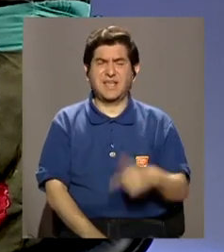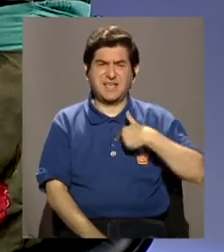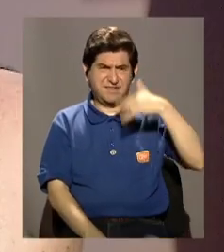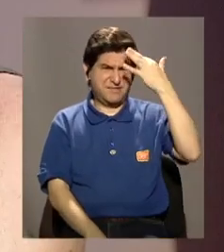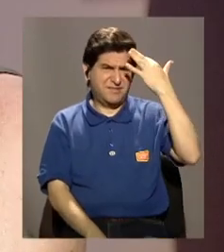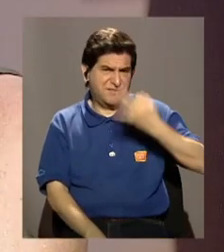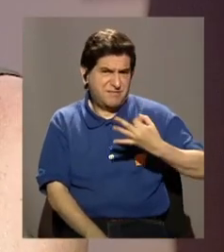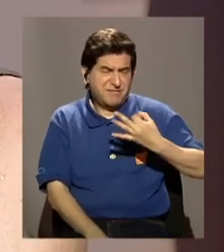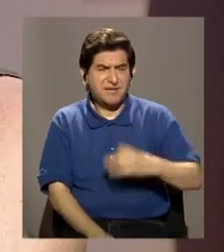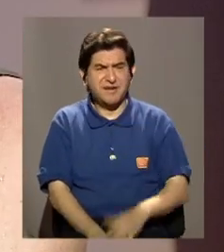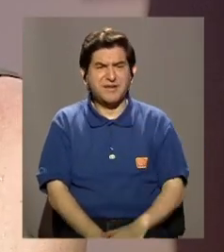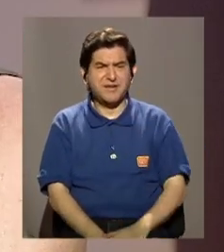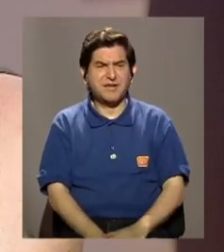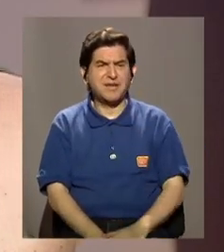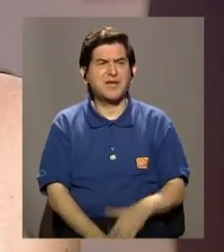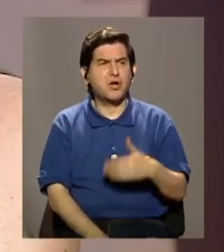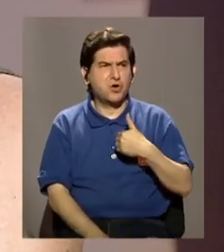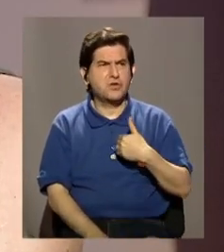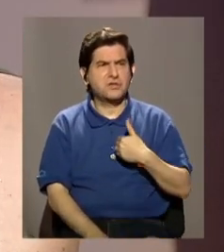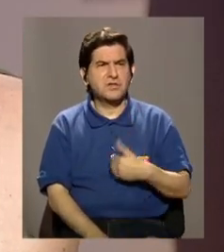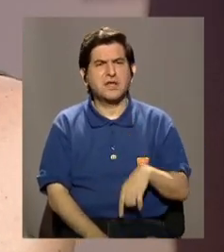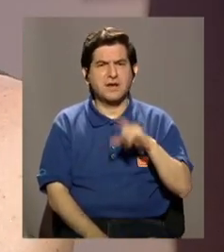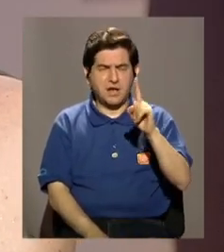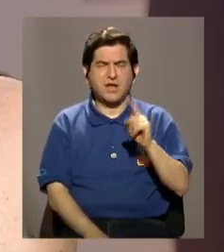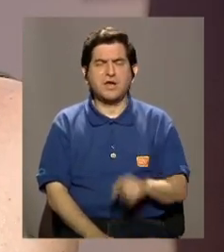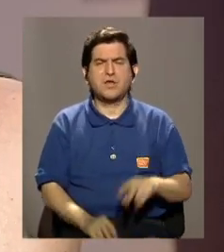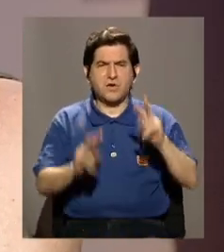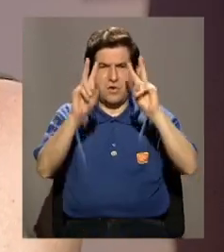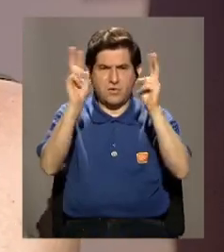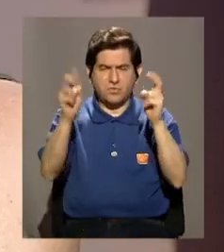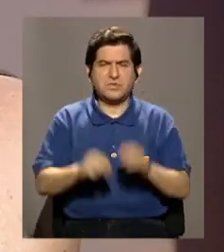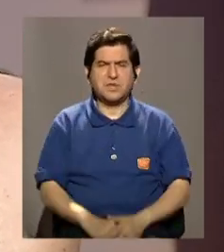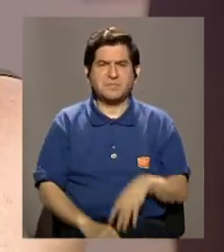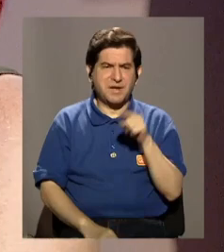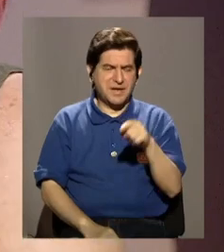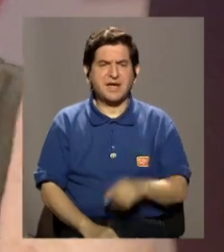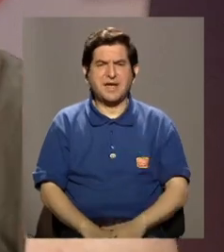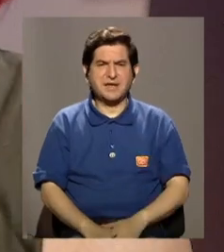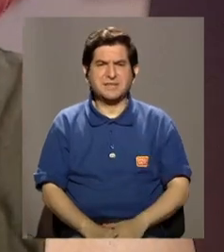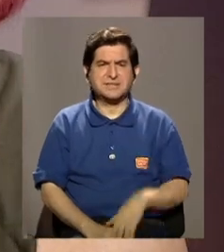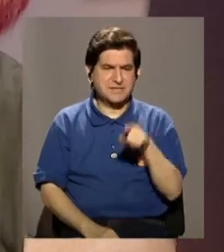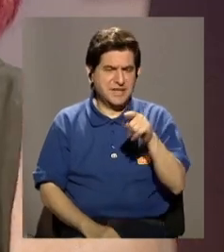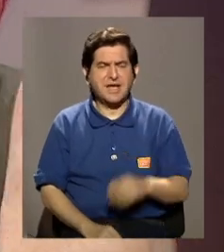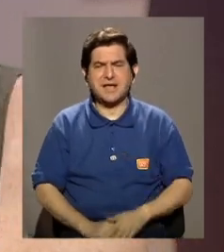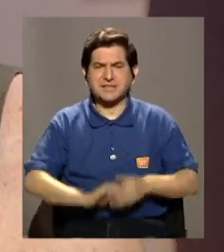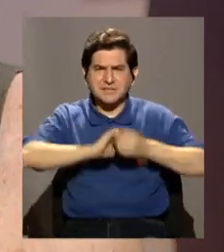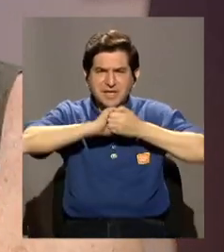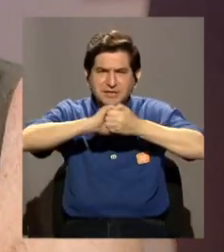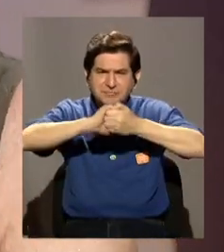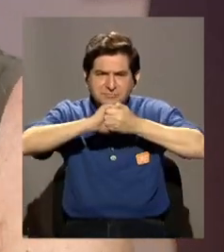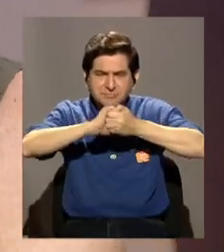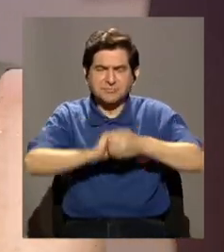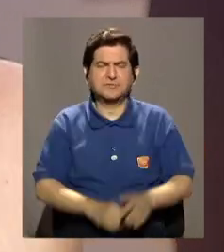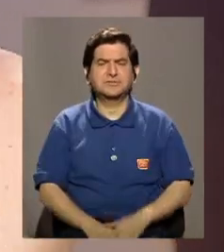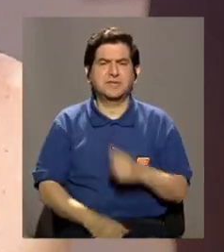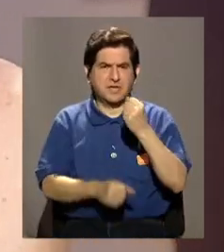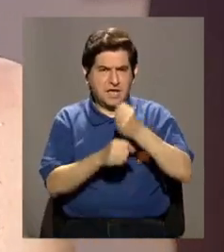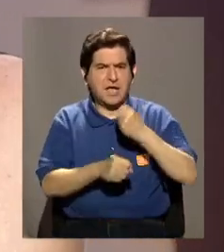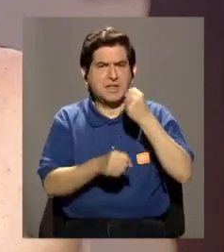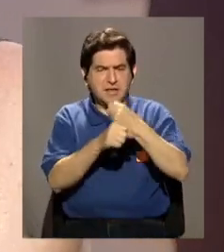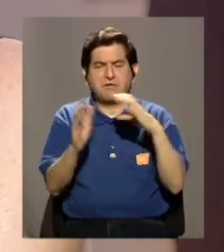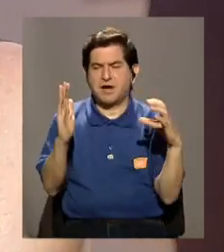que creo que hay un tema que es la sororidad verdad y que y que se desarrolla a través del texto